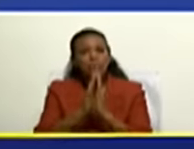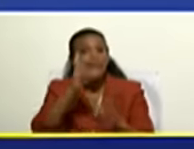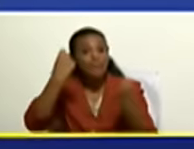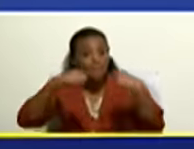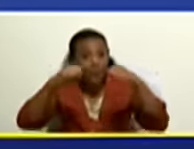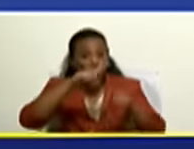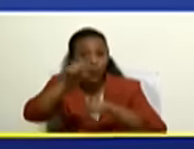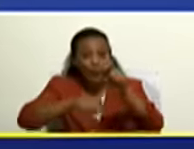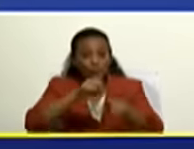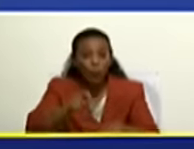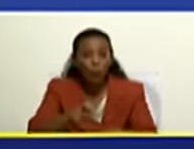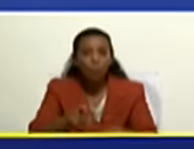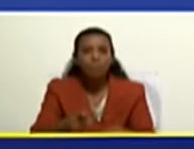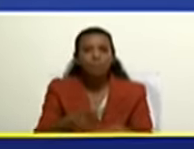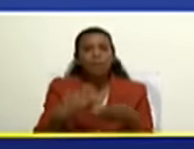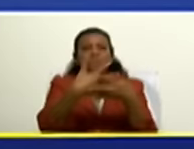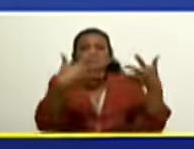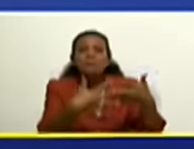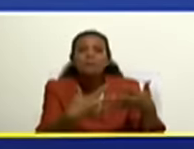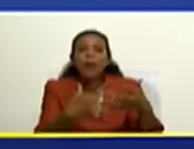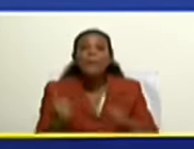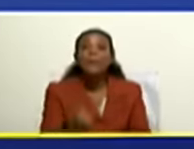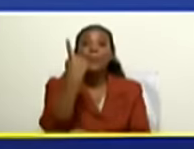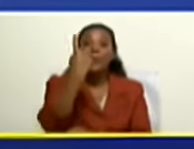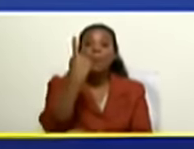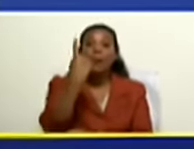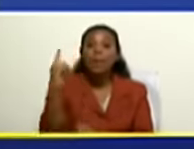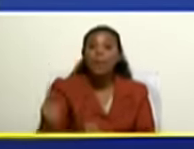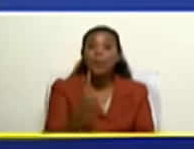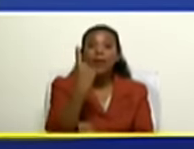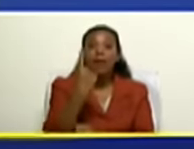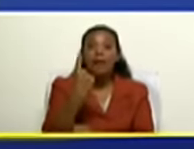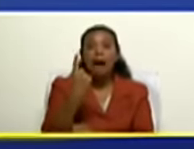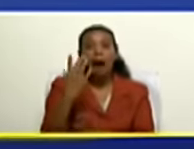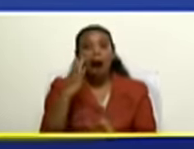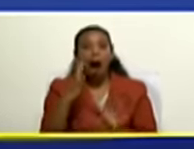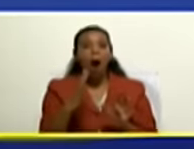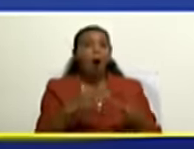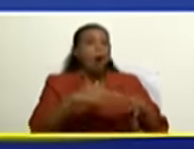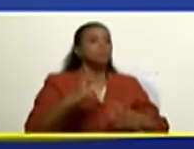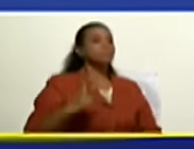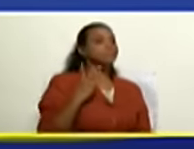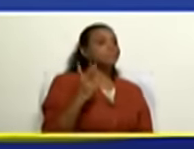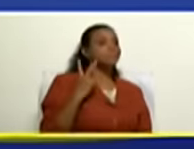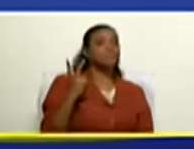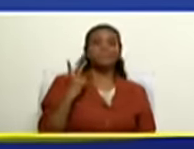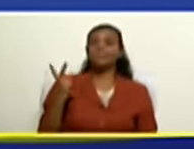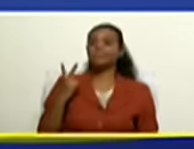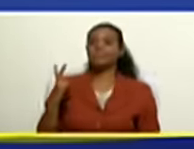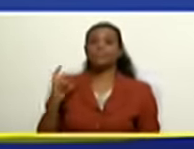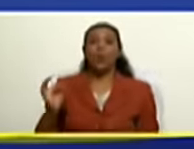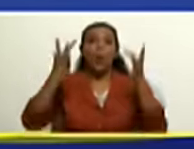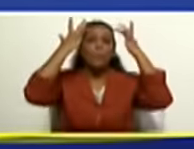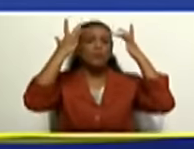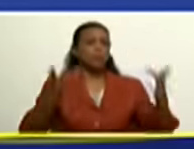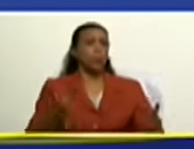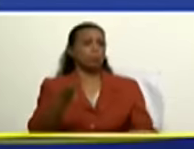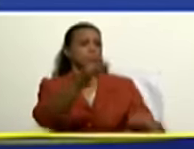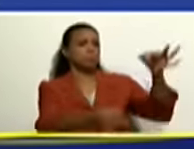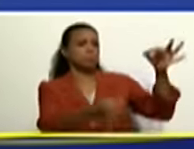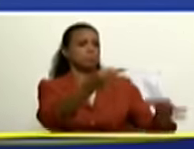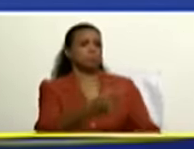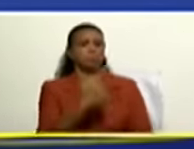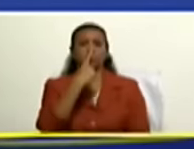referendo consultivo, usted lo mencionó. Por primera vez se sale de las oficinas de los expertos, de los abogados,